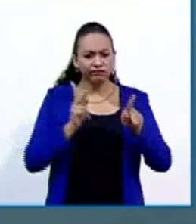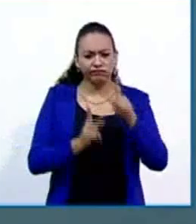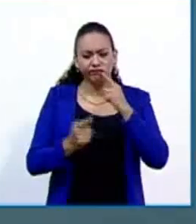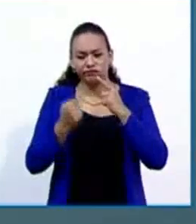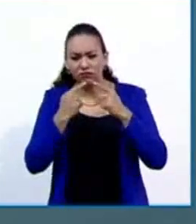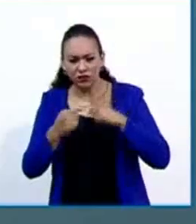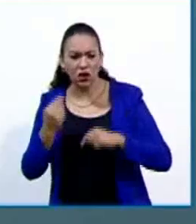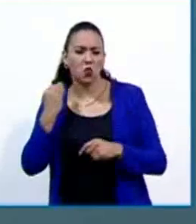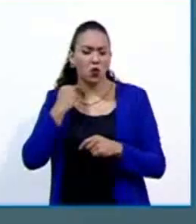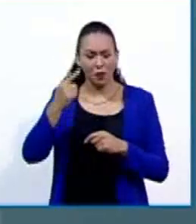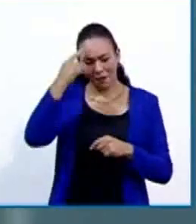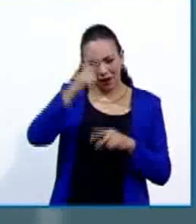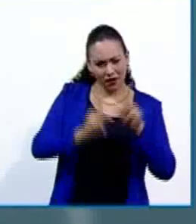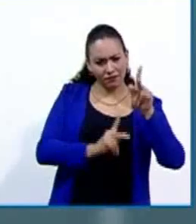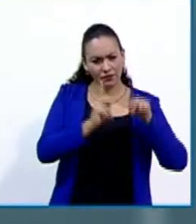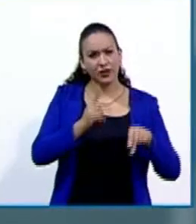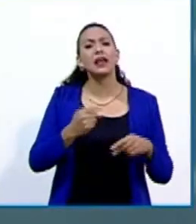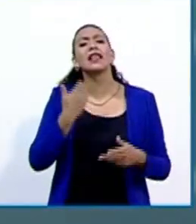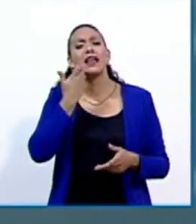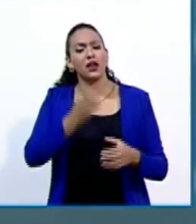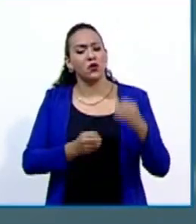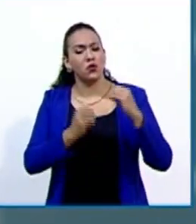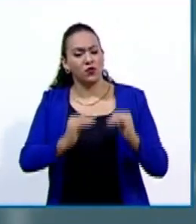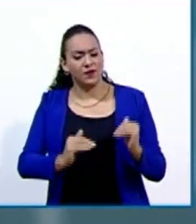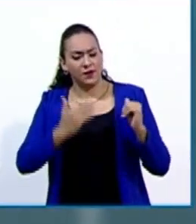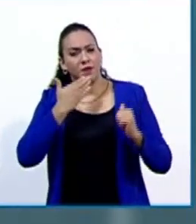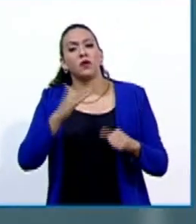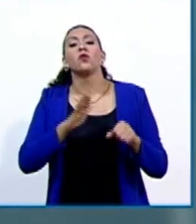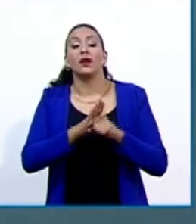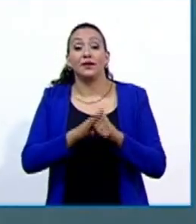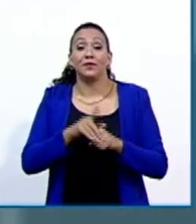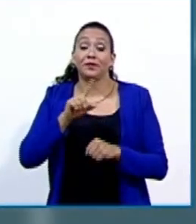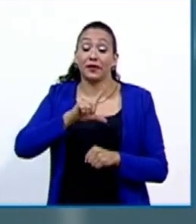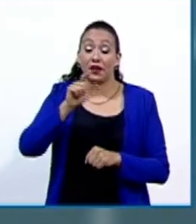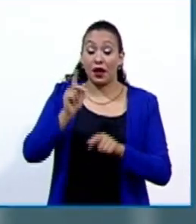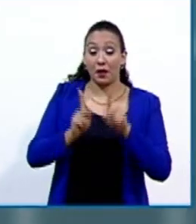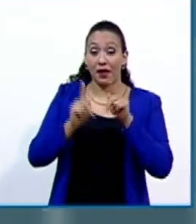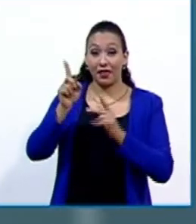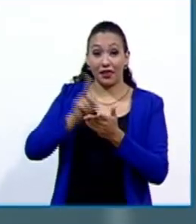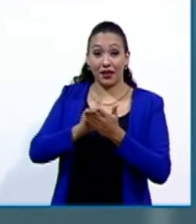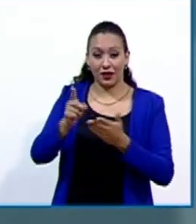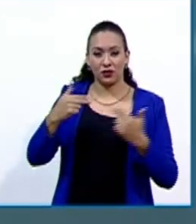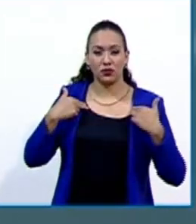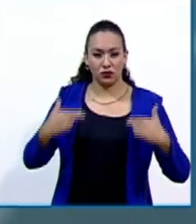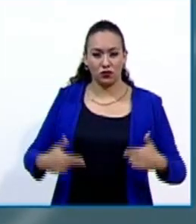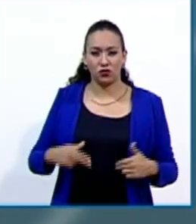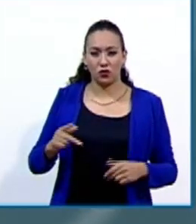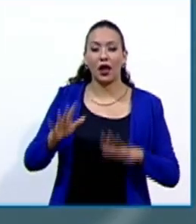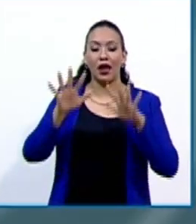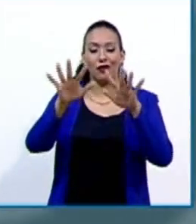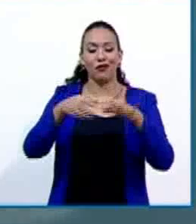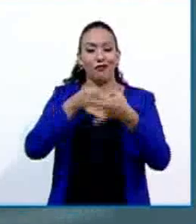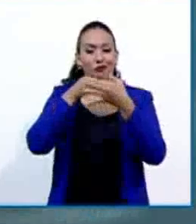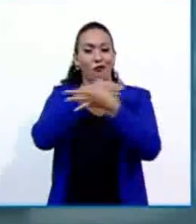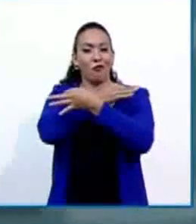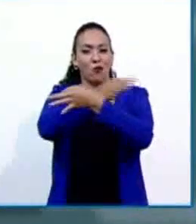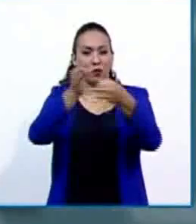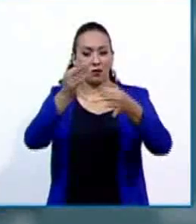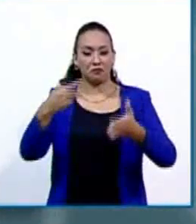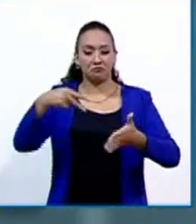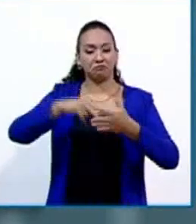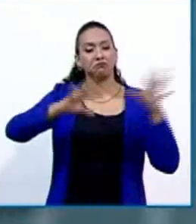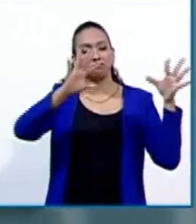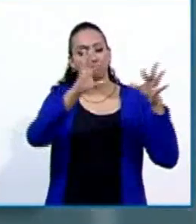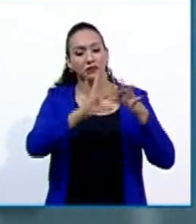el informe que presentó ante la Comisión Interamericana de Derechos Humanos en el marco de la audiencia pública en la que se abordó la reforma al